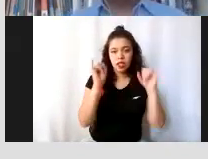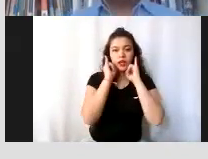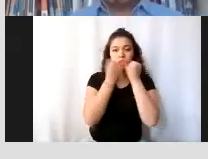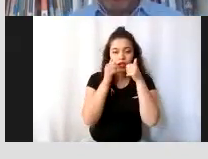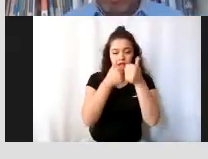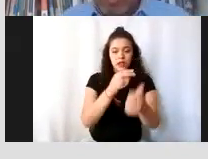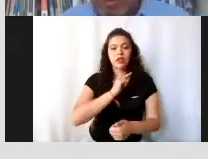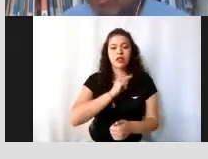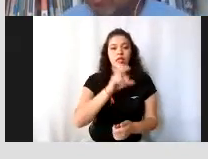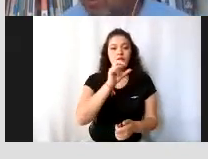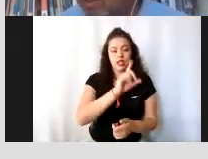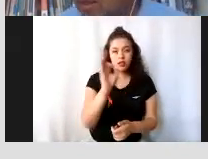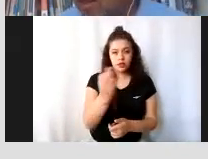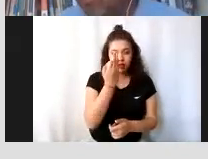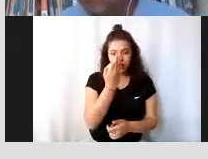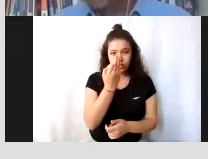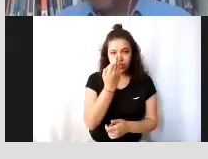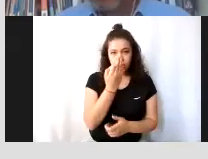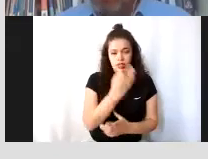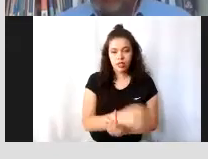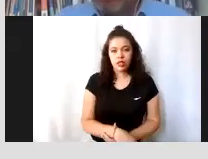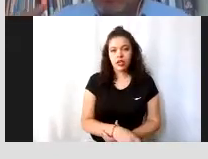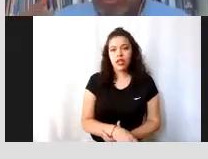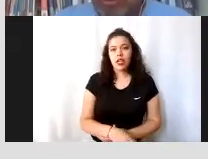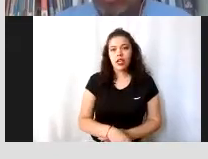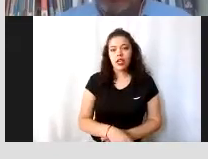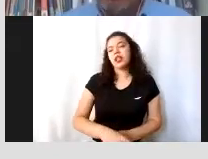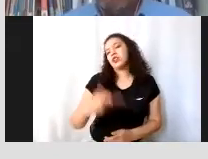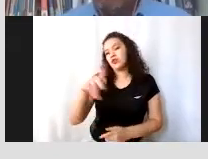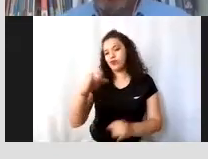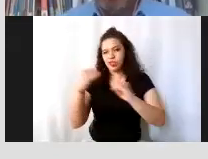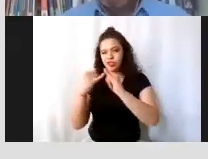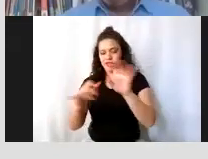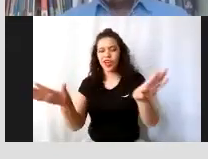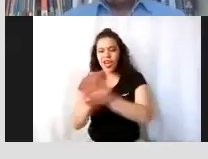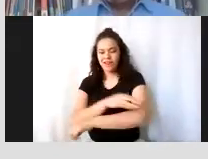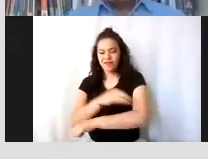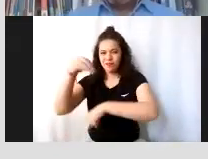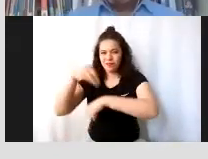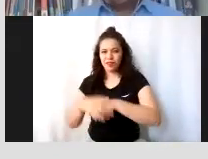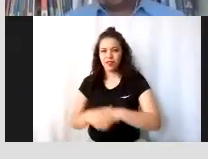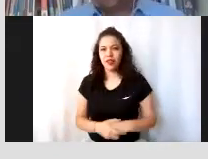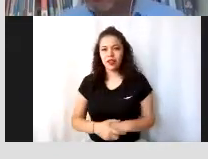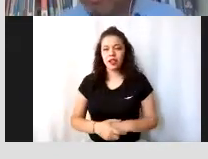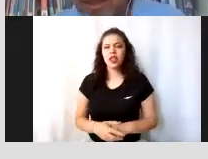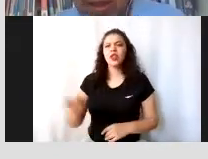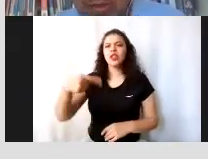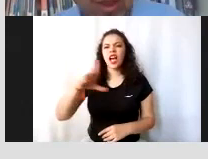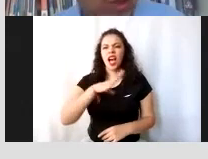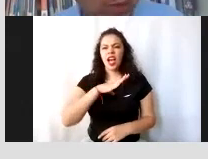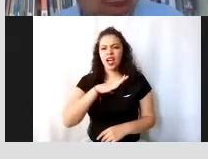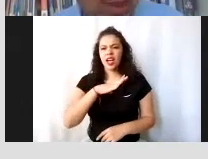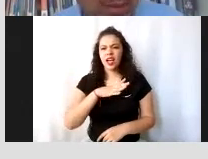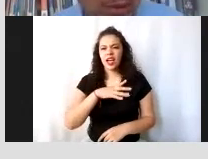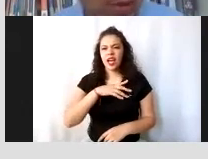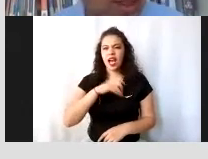Distrito Federal. Aquí tendría que decir el nombre de su institución de asistencia privada. ¿Lo tienen a la mano? Ayer se los pedí